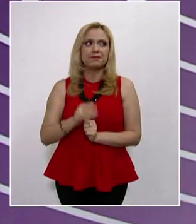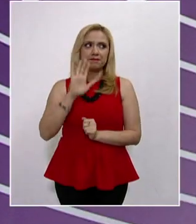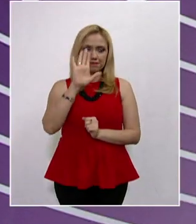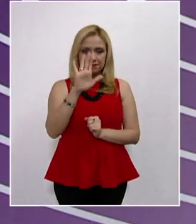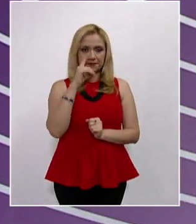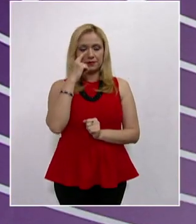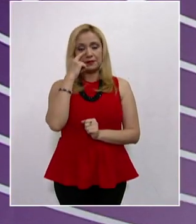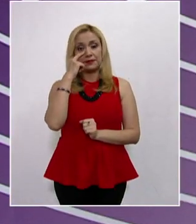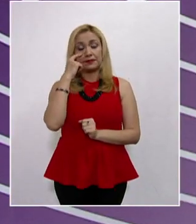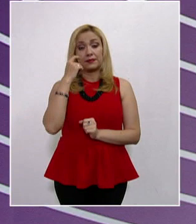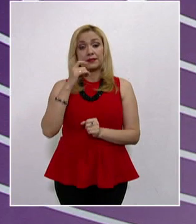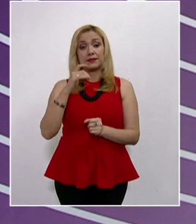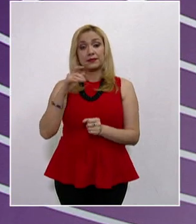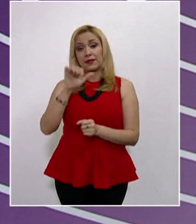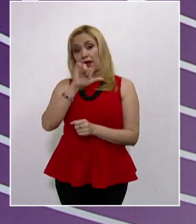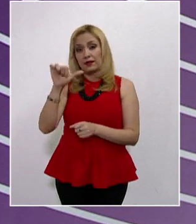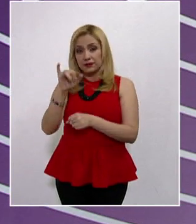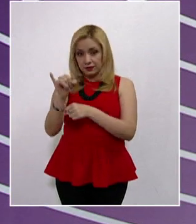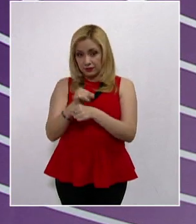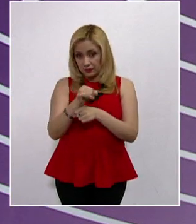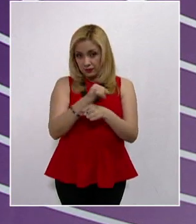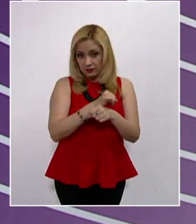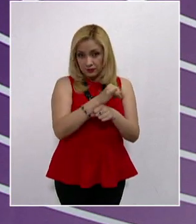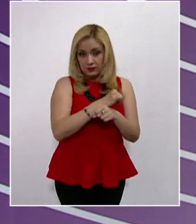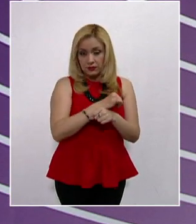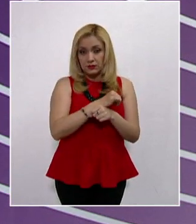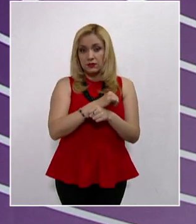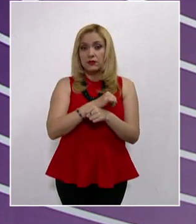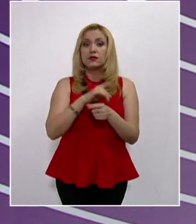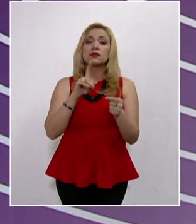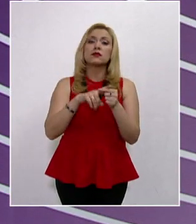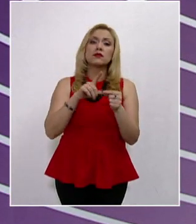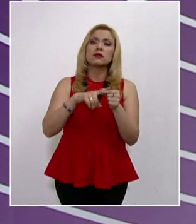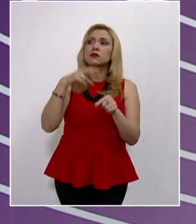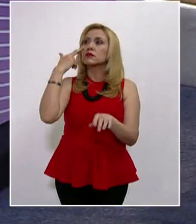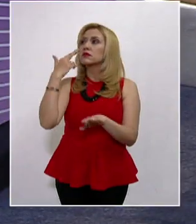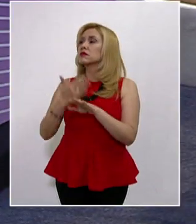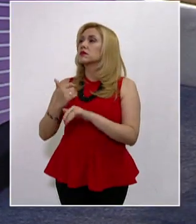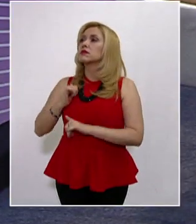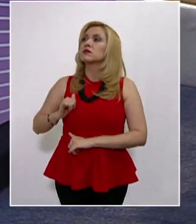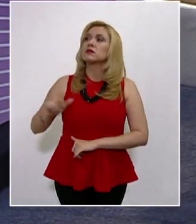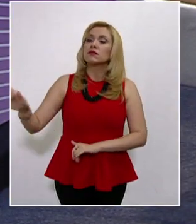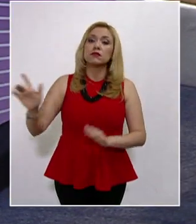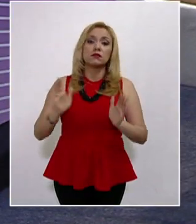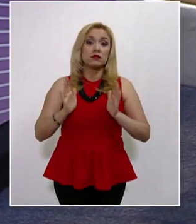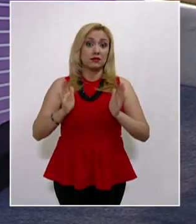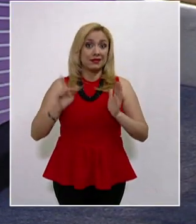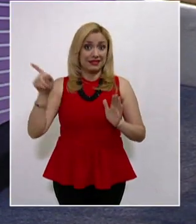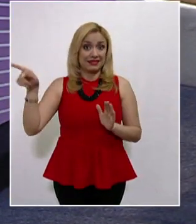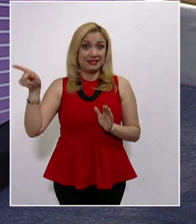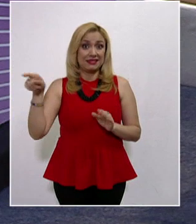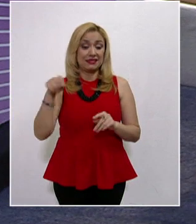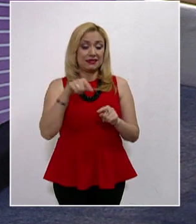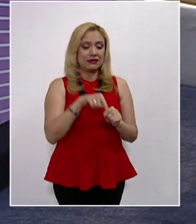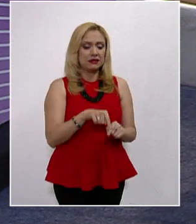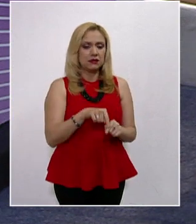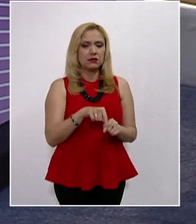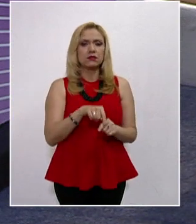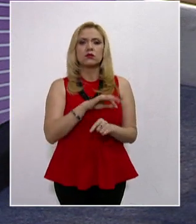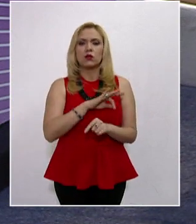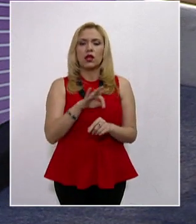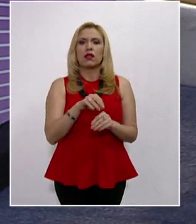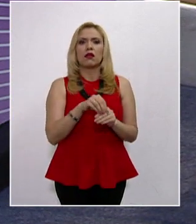que, sobre todo en la parte de investigación, la jurisdicción de autoridades militares se extiende tiene el